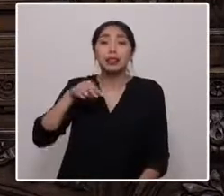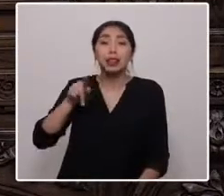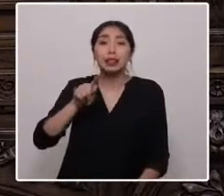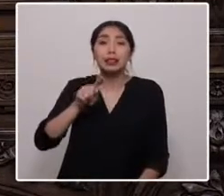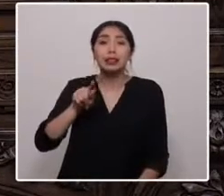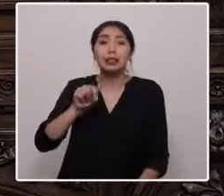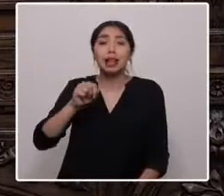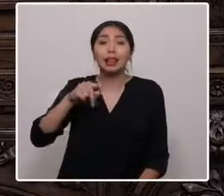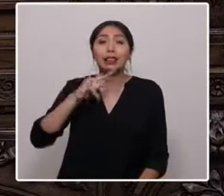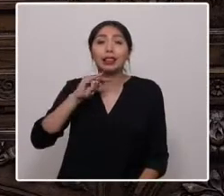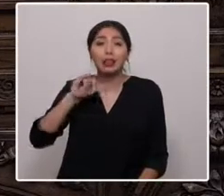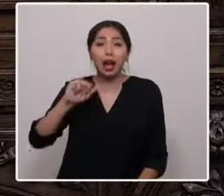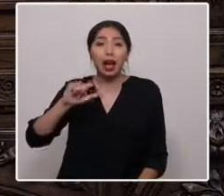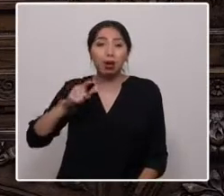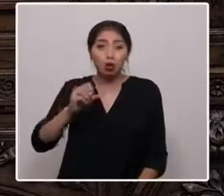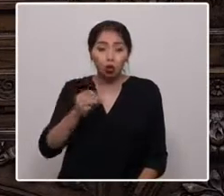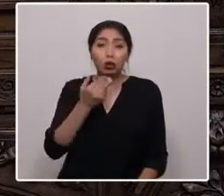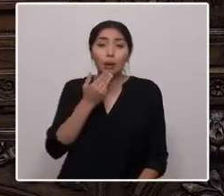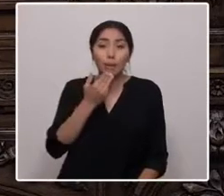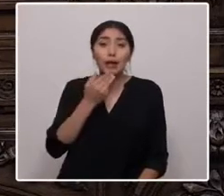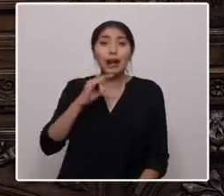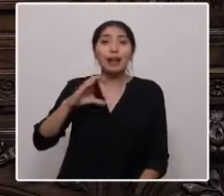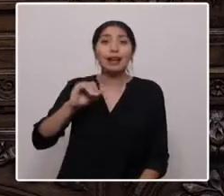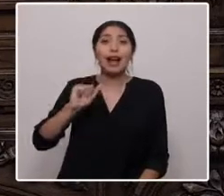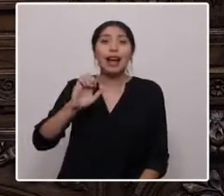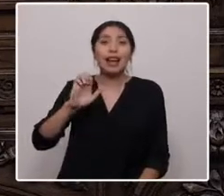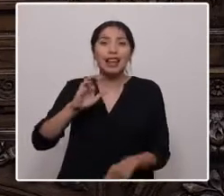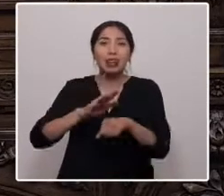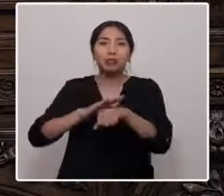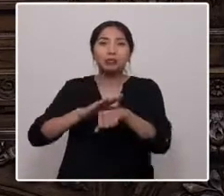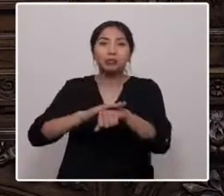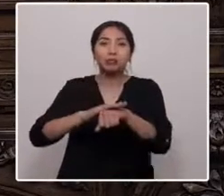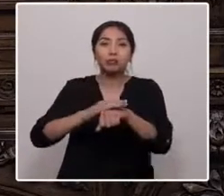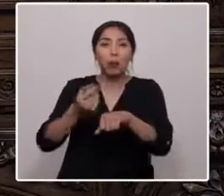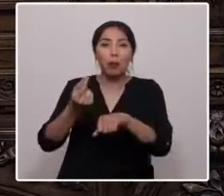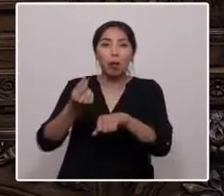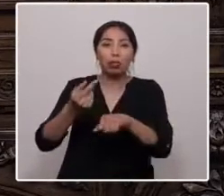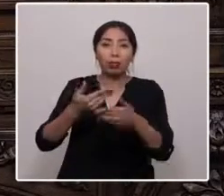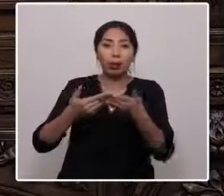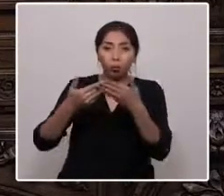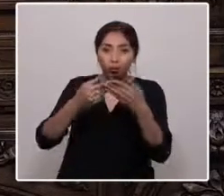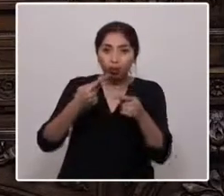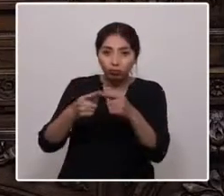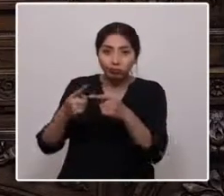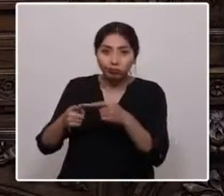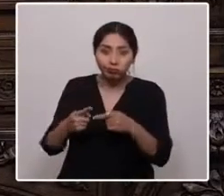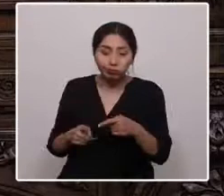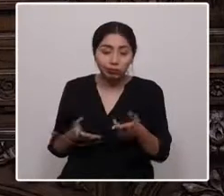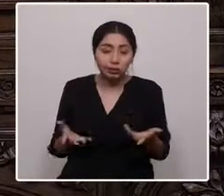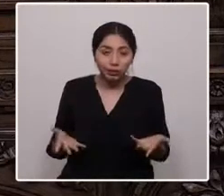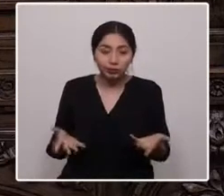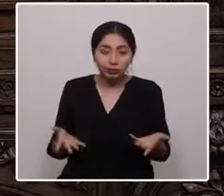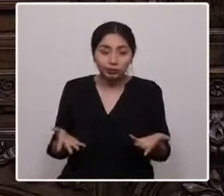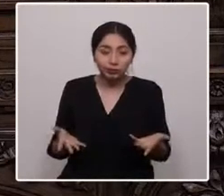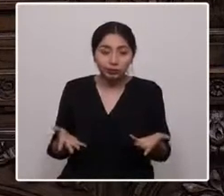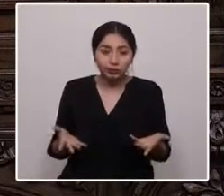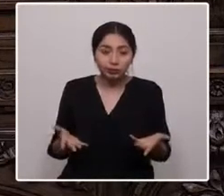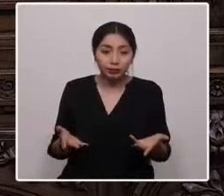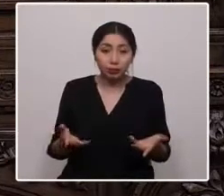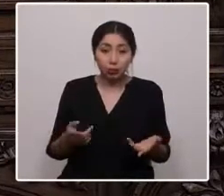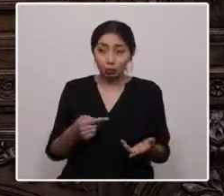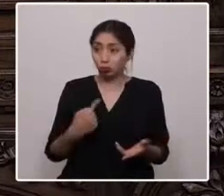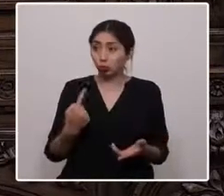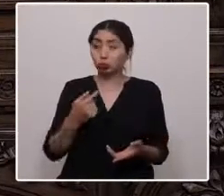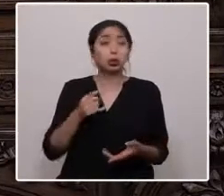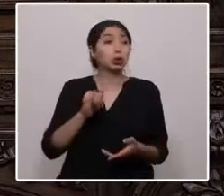cae o en las setentas bajas pensiones fuimos país sobre pero sólo en el papel y